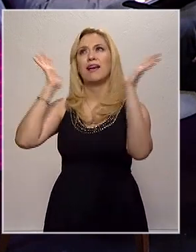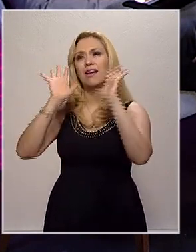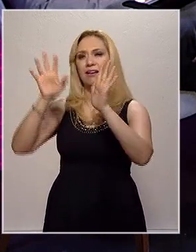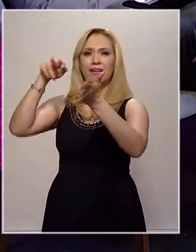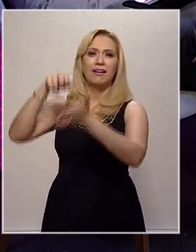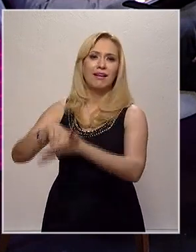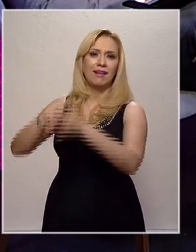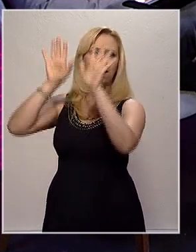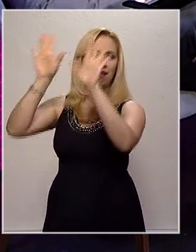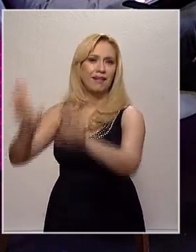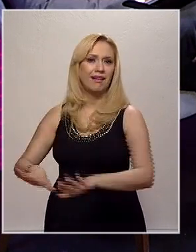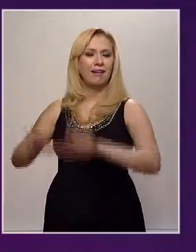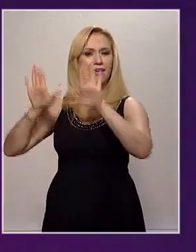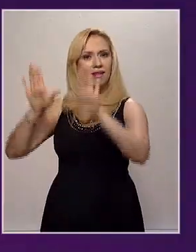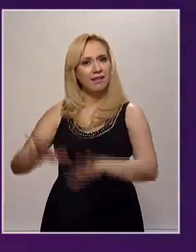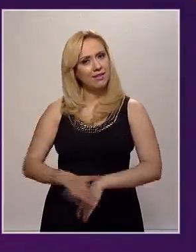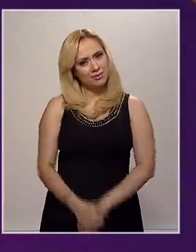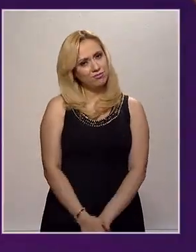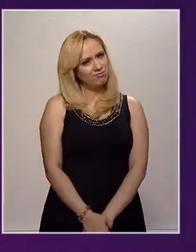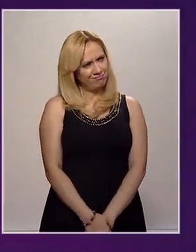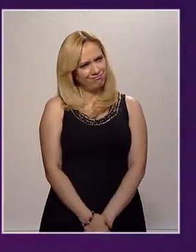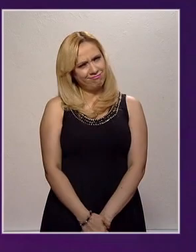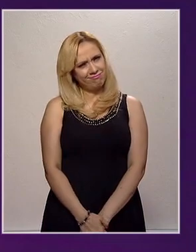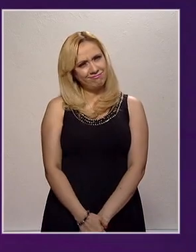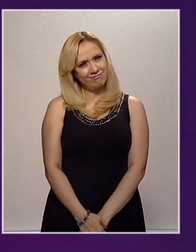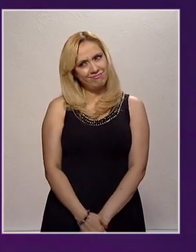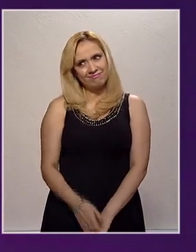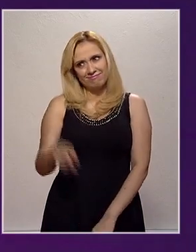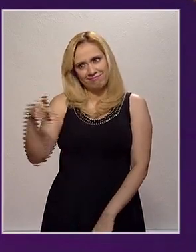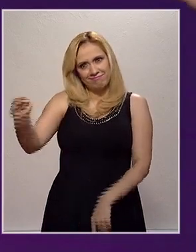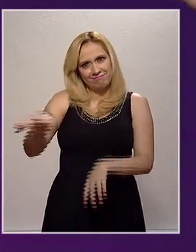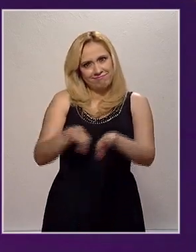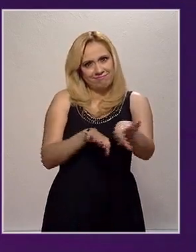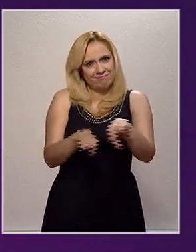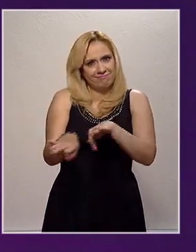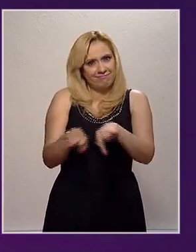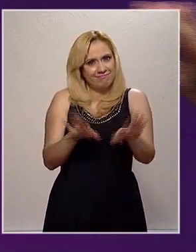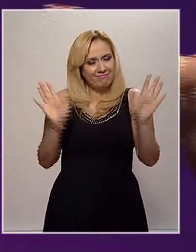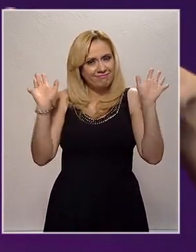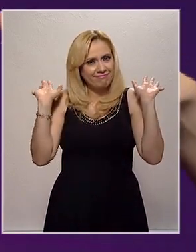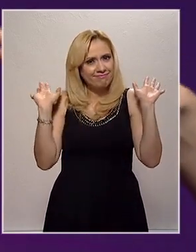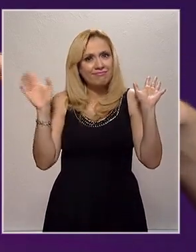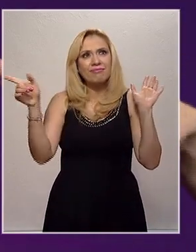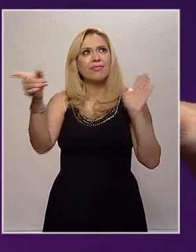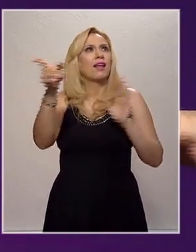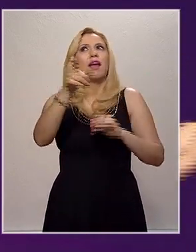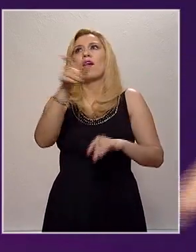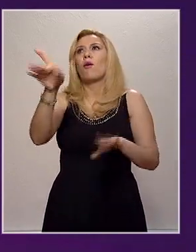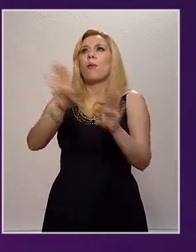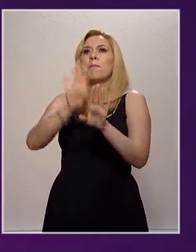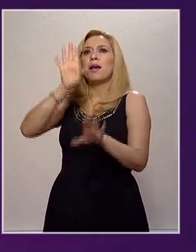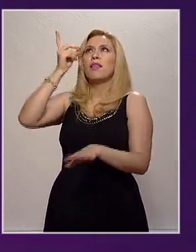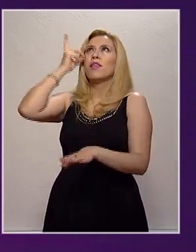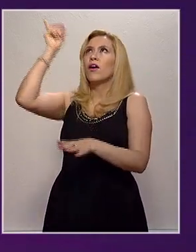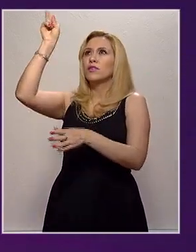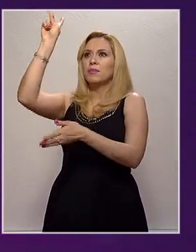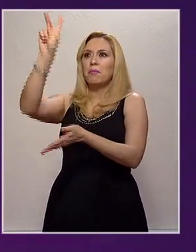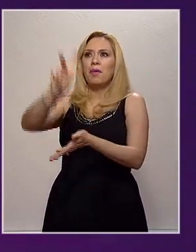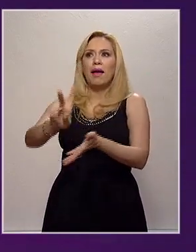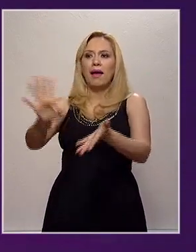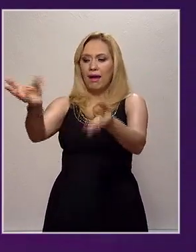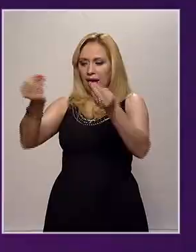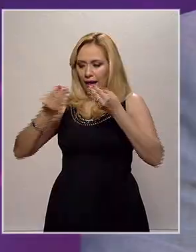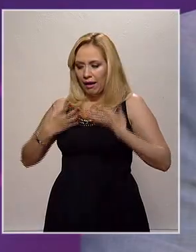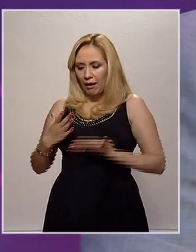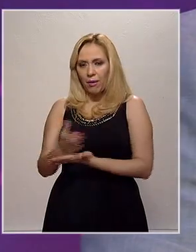sobre los médicos como superhéroes y que son capaces de salvar vidas y que tienen poderes que ningún otro ser humano tiene, ¿no? Para poderte